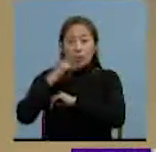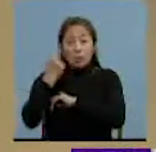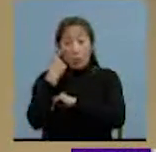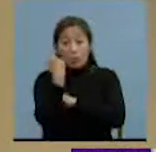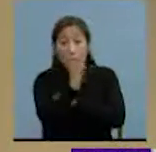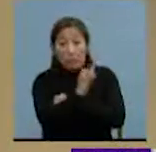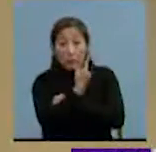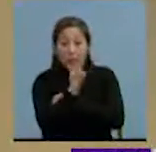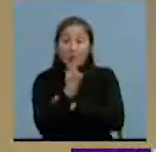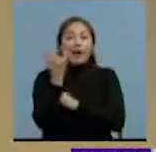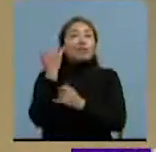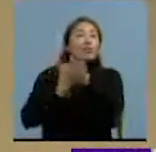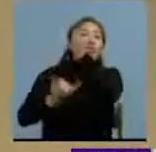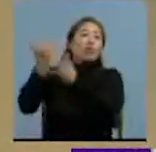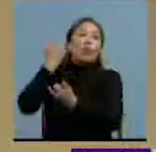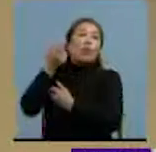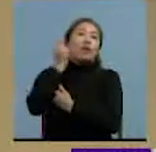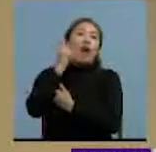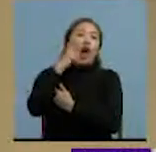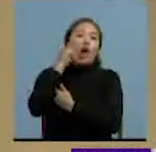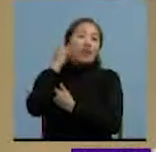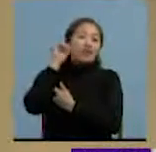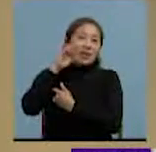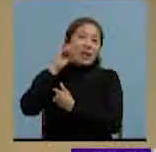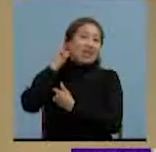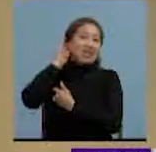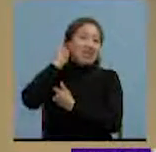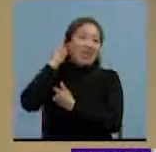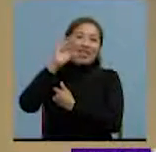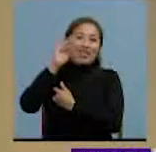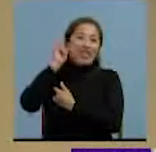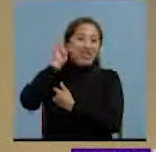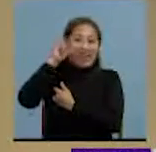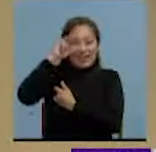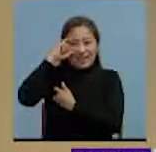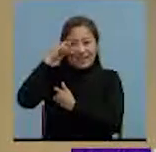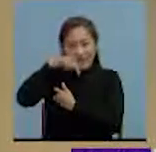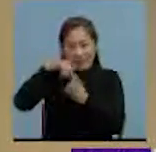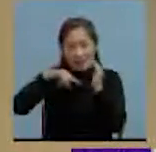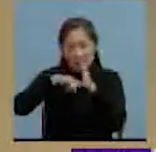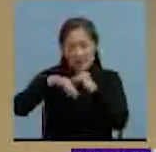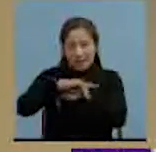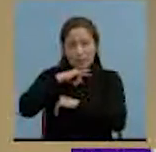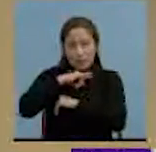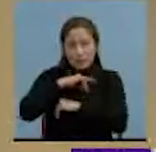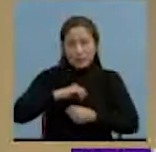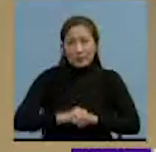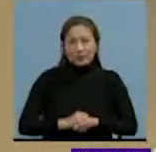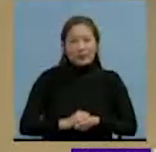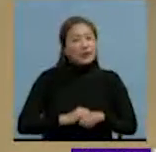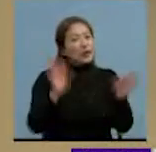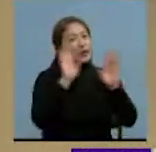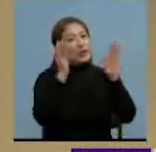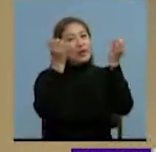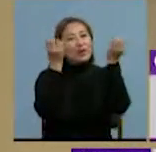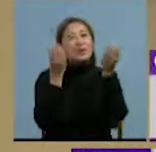Jujuy? Ya nos informa Omar Daje desde la City Jujeña. ¿Cómo te va,